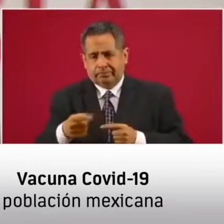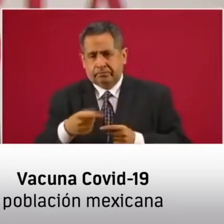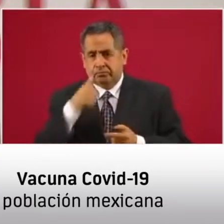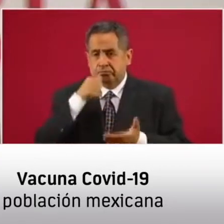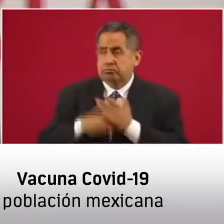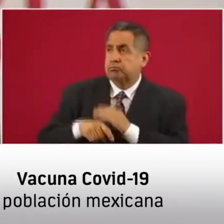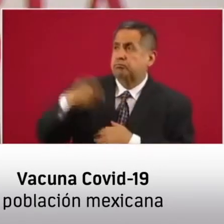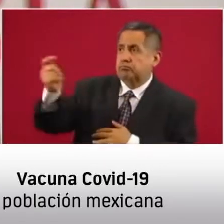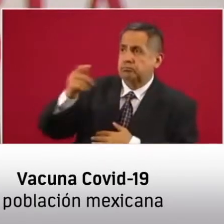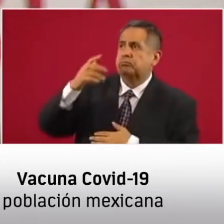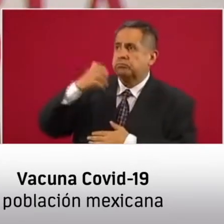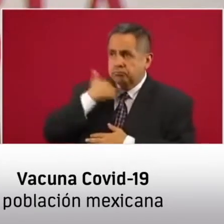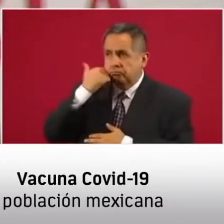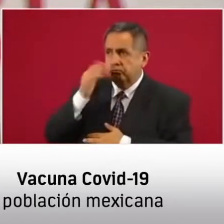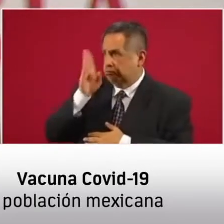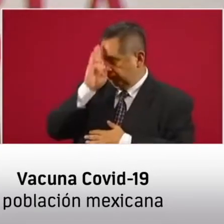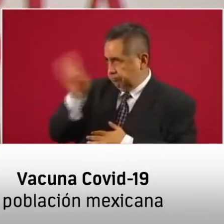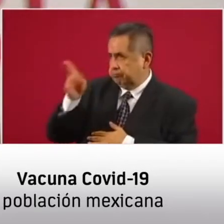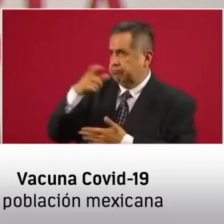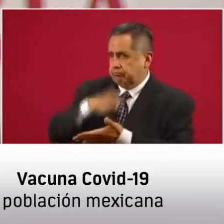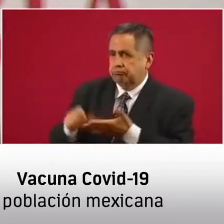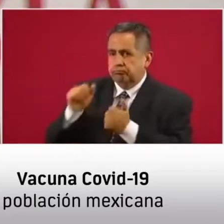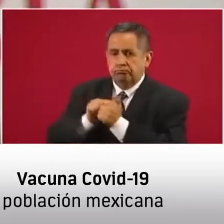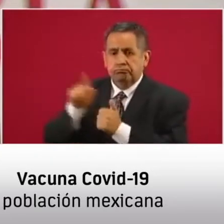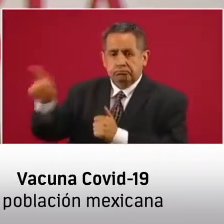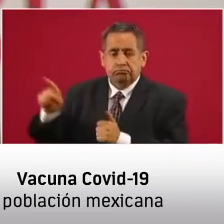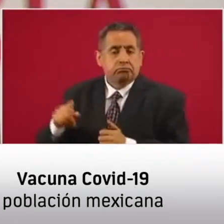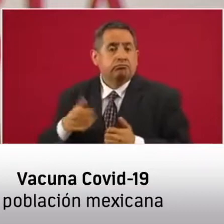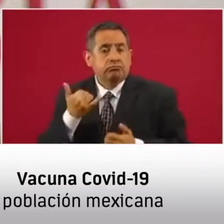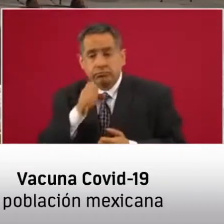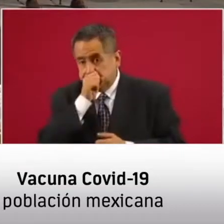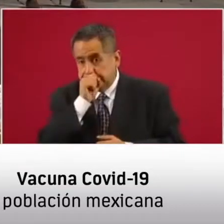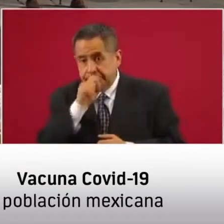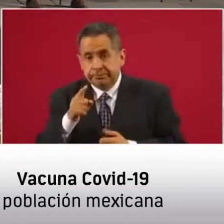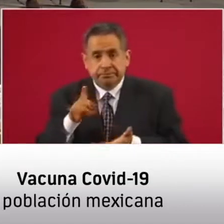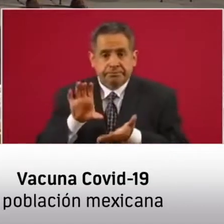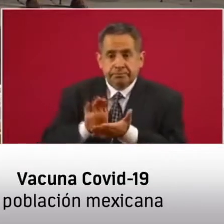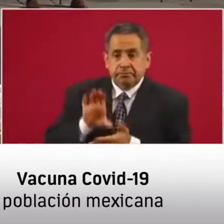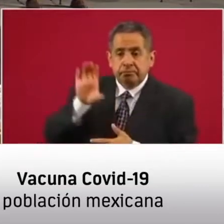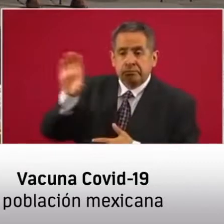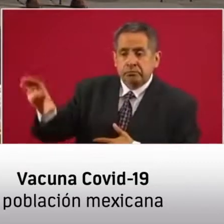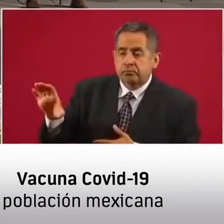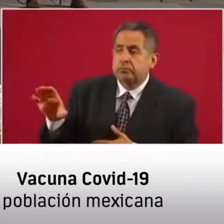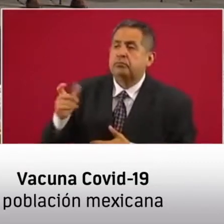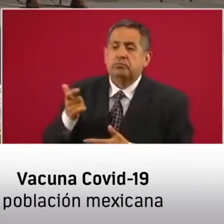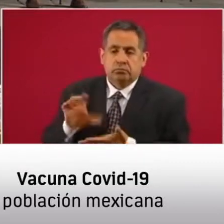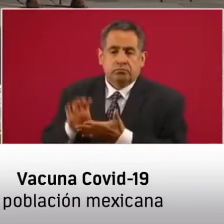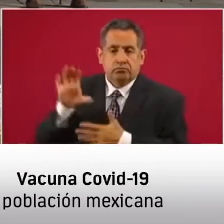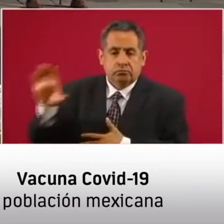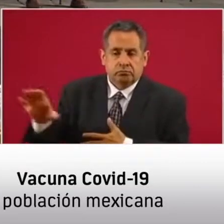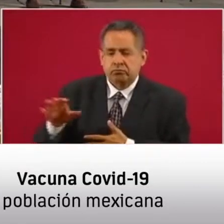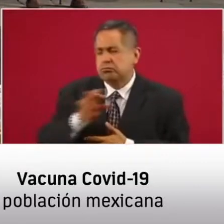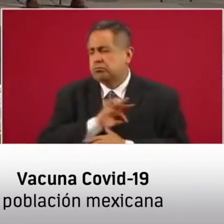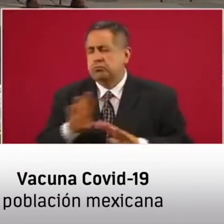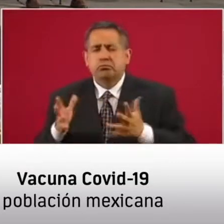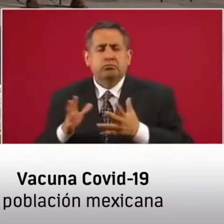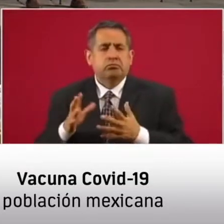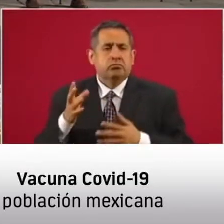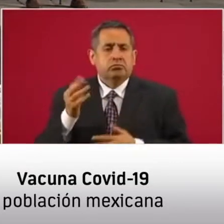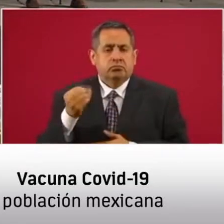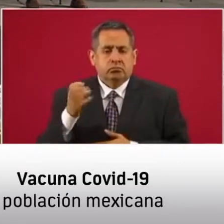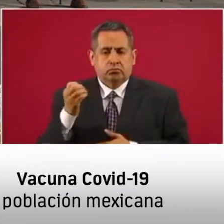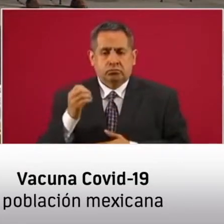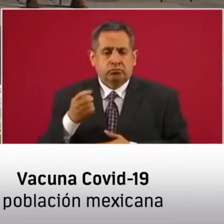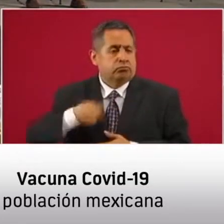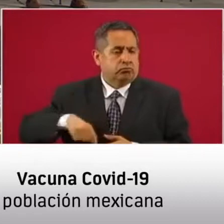vinculante, y finalmente hacer el pago correspondiente, que le corresponde a México, más o menos por ahí del 9 de